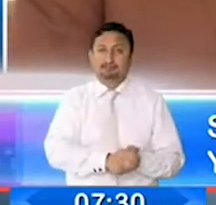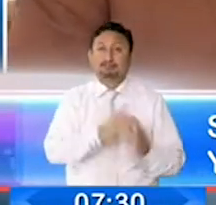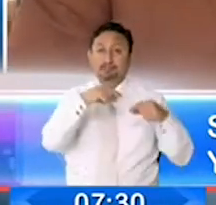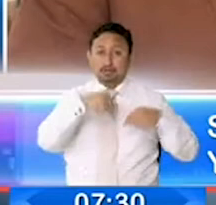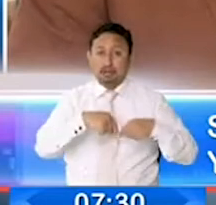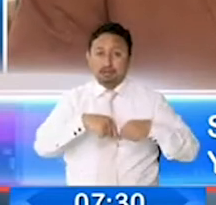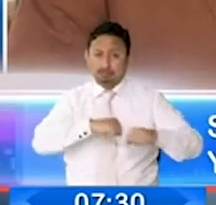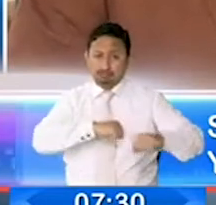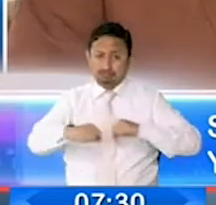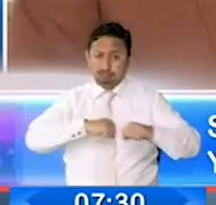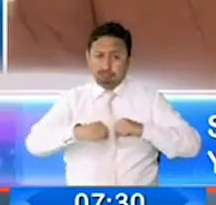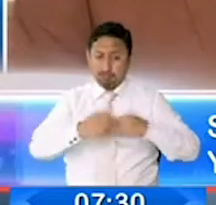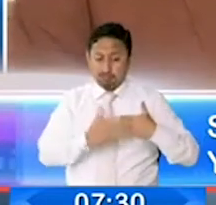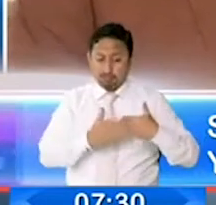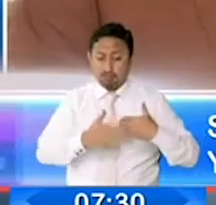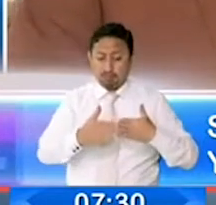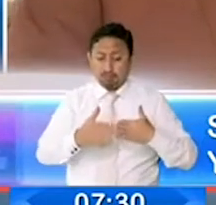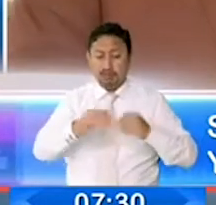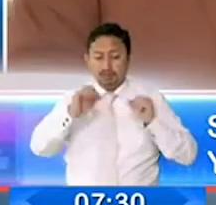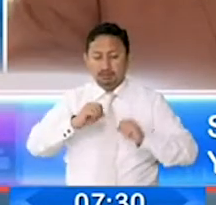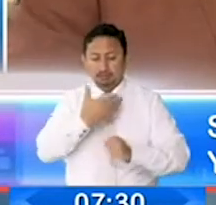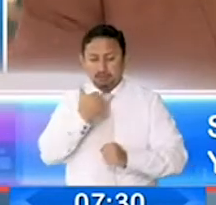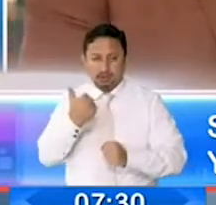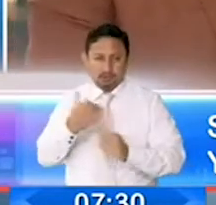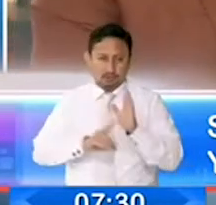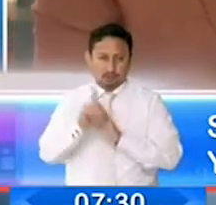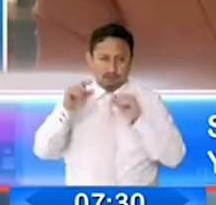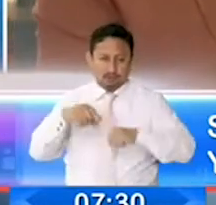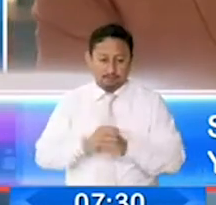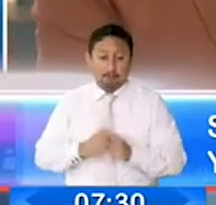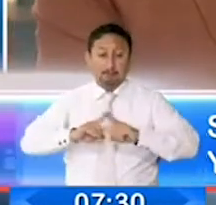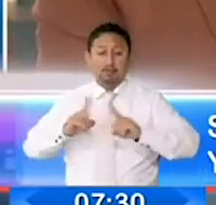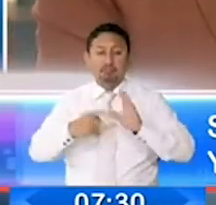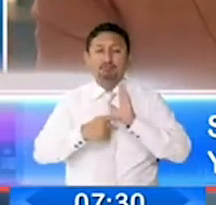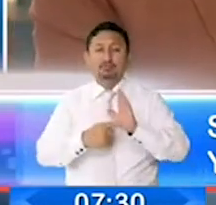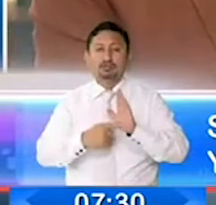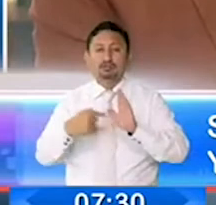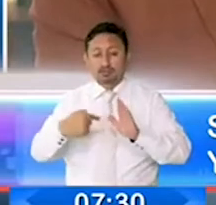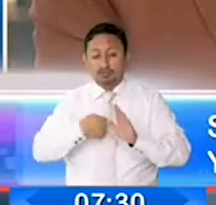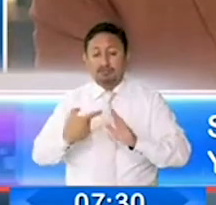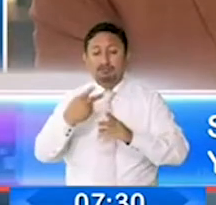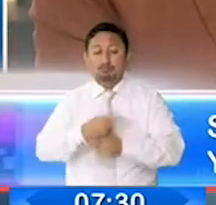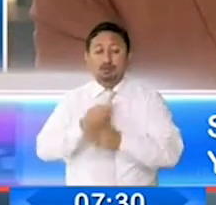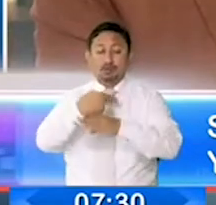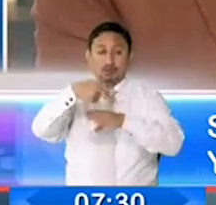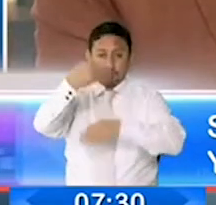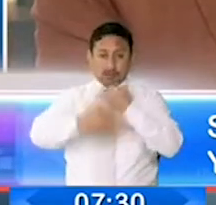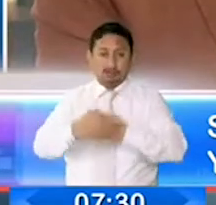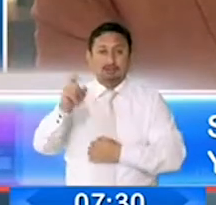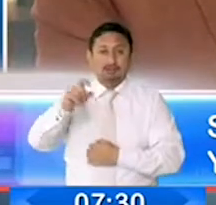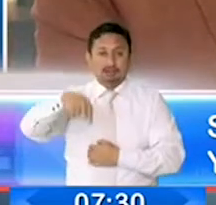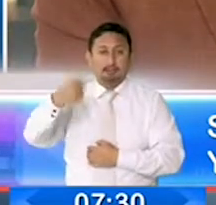trabajando y vamos a conseguir mejores resultados. Sin embargo, estamos haciendo notar de la necesidad que se tiene de fortalecer la